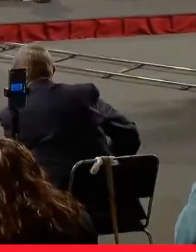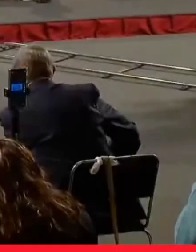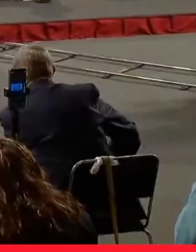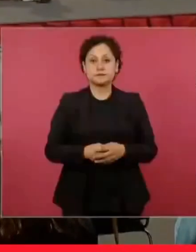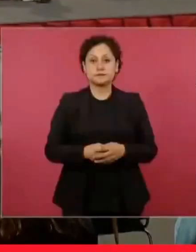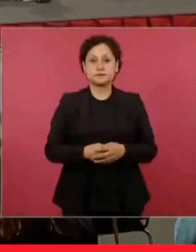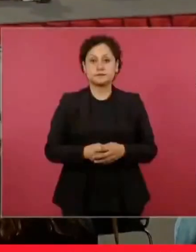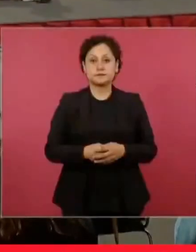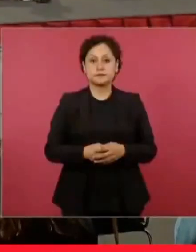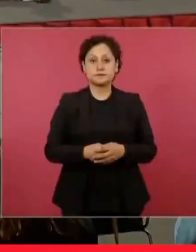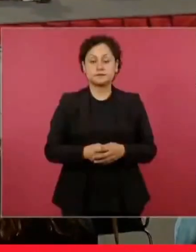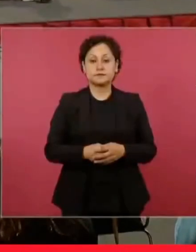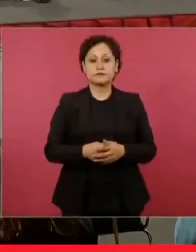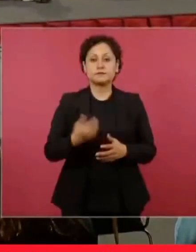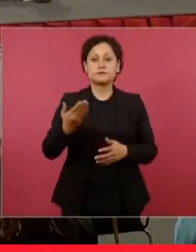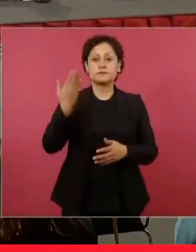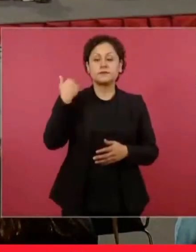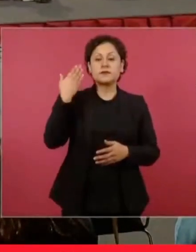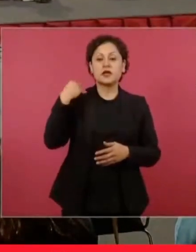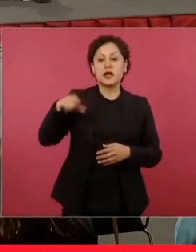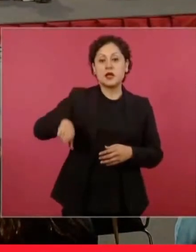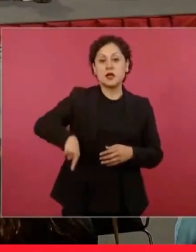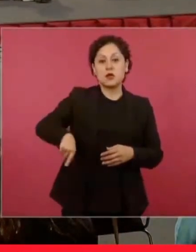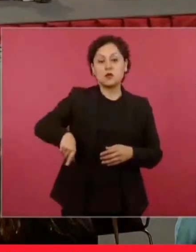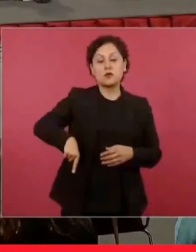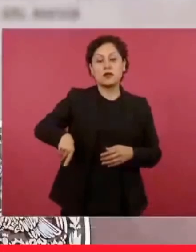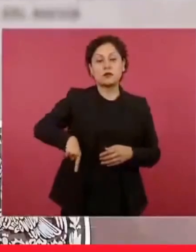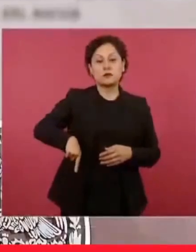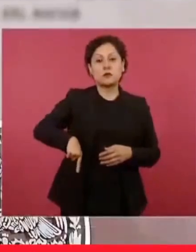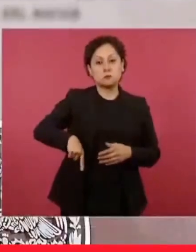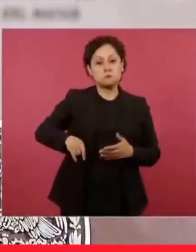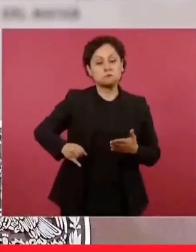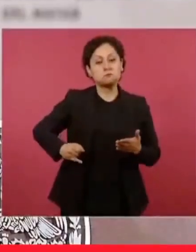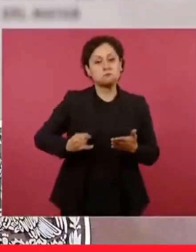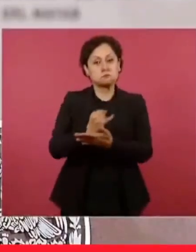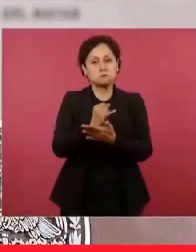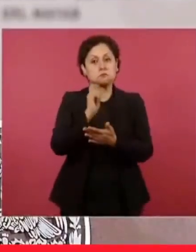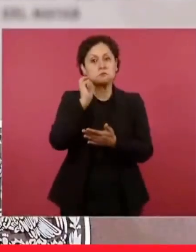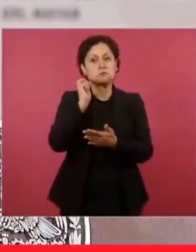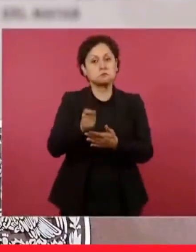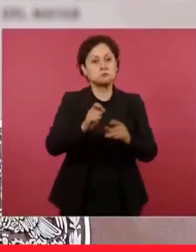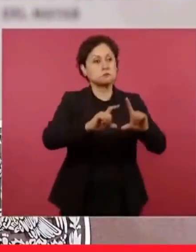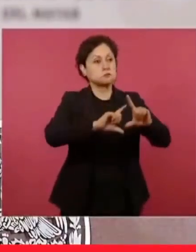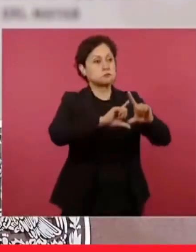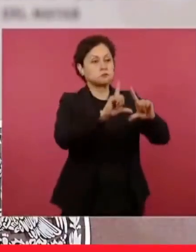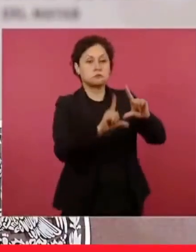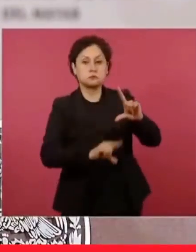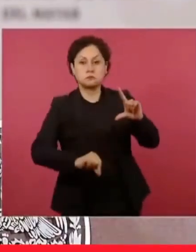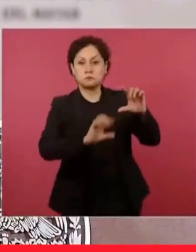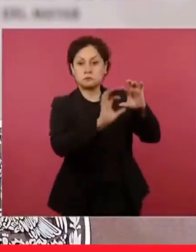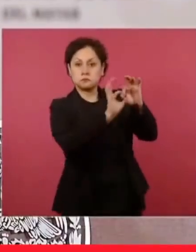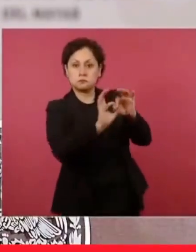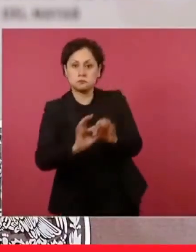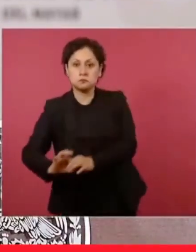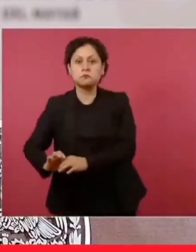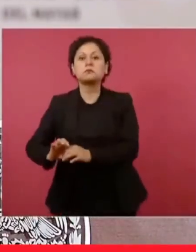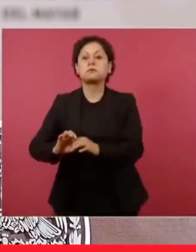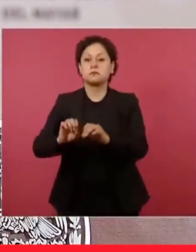universalizar la distribución de energía eléctrica. Entonces, este es